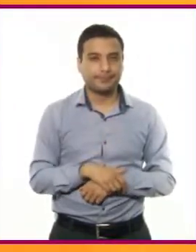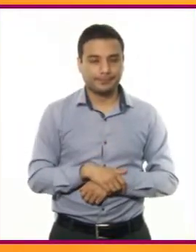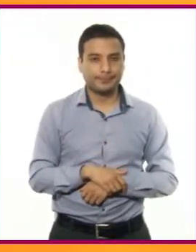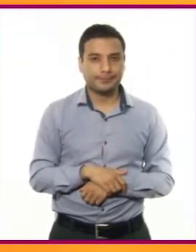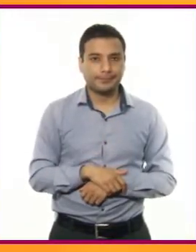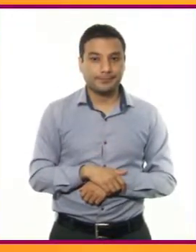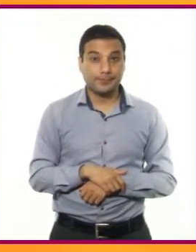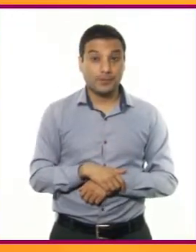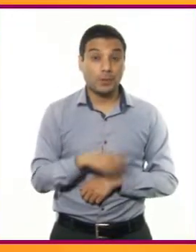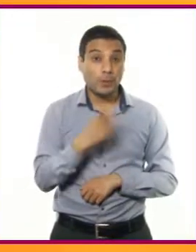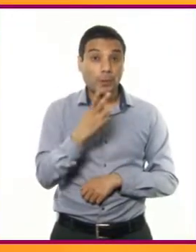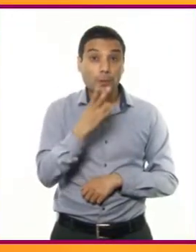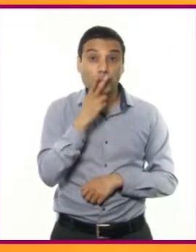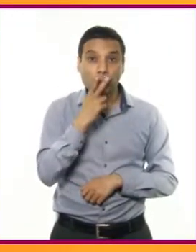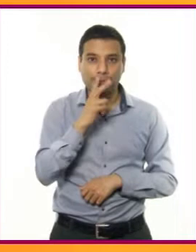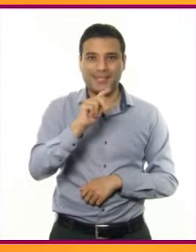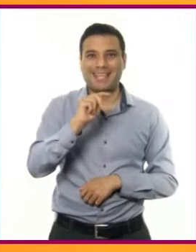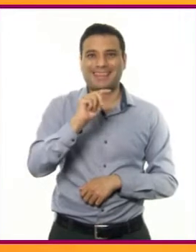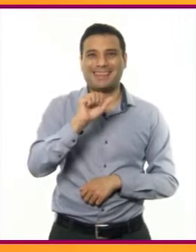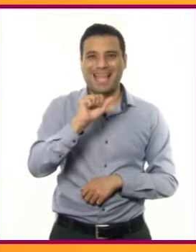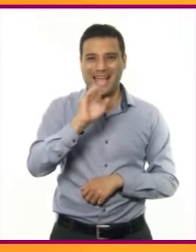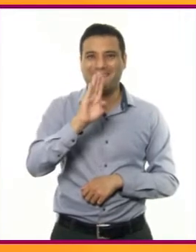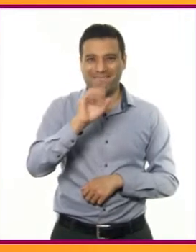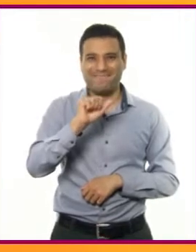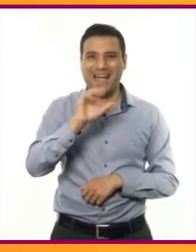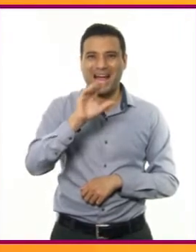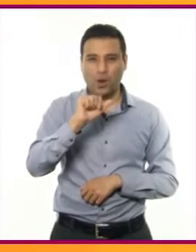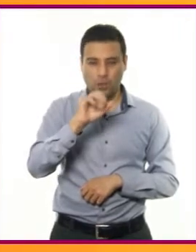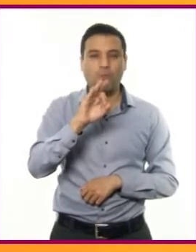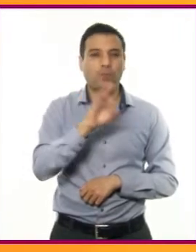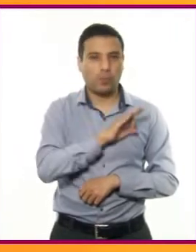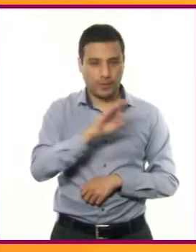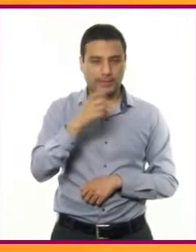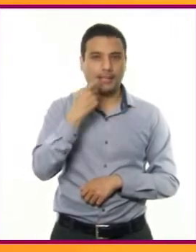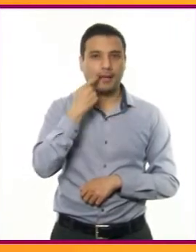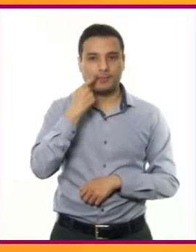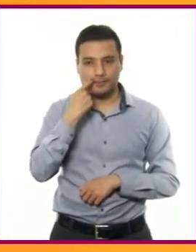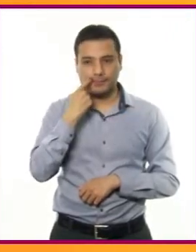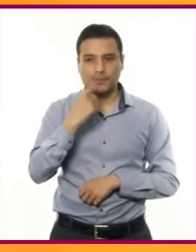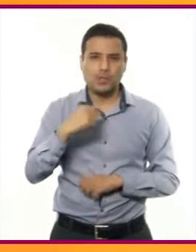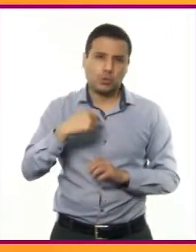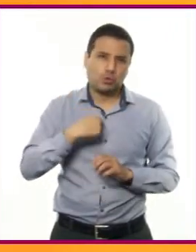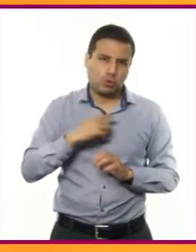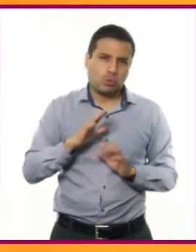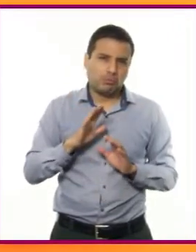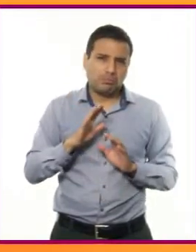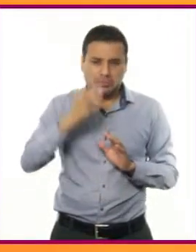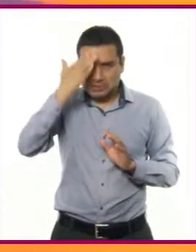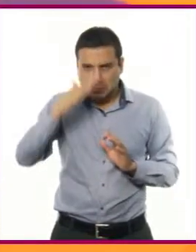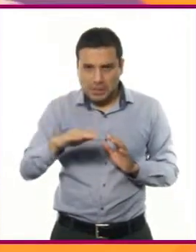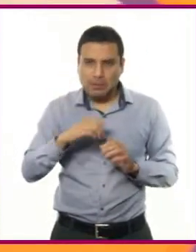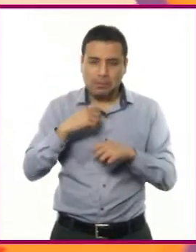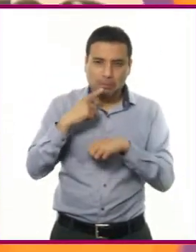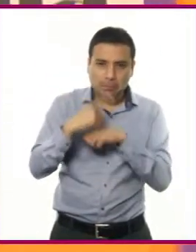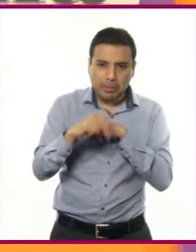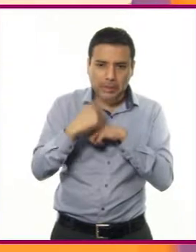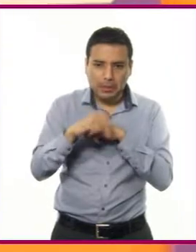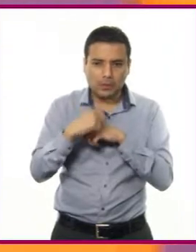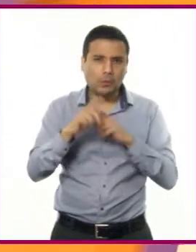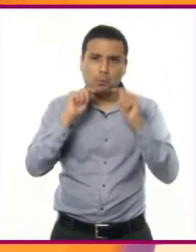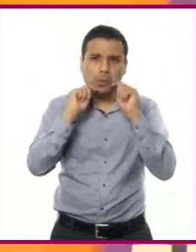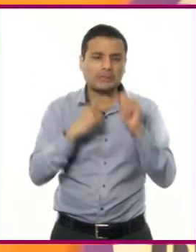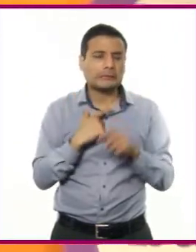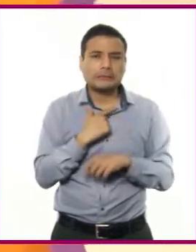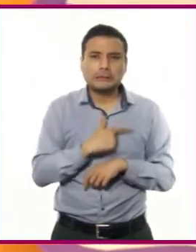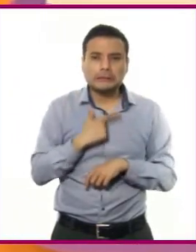El tabaco es sumamente adictivo, aun cuando la persona esté consciente de que le hace daño, debido a que contiene